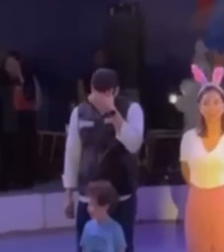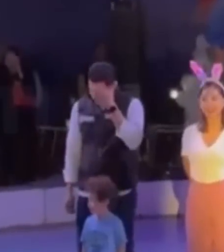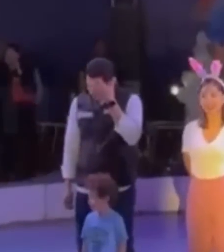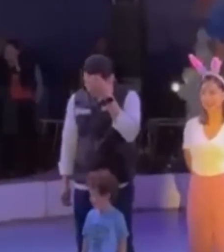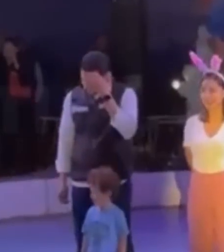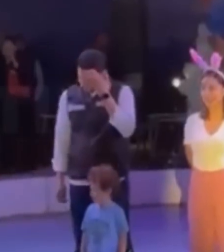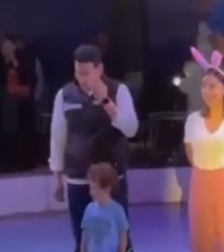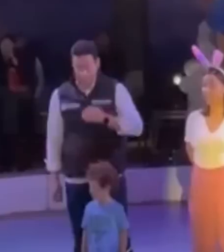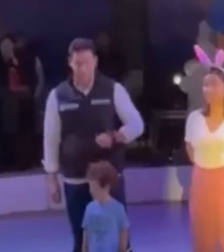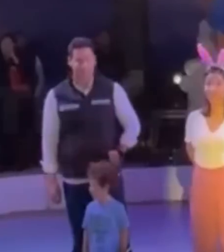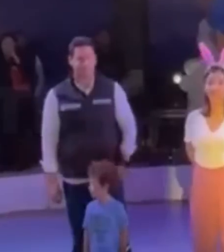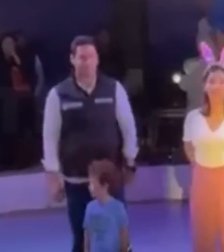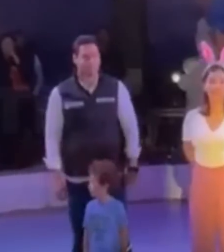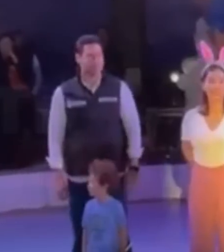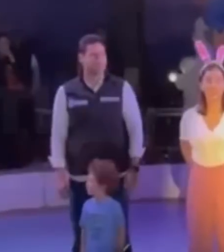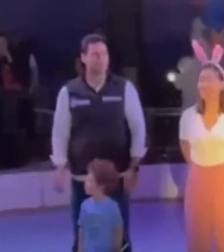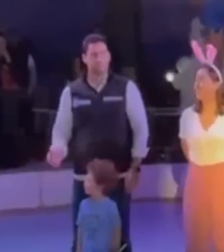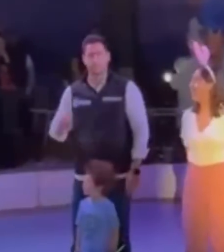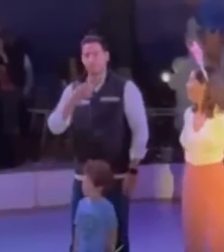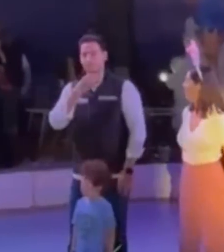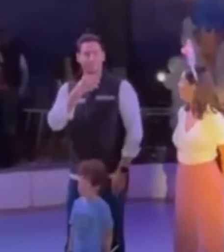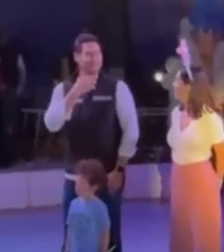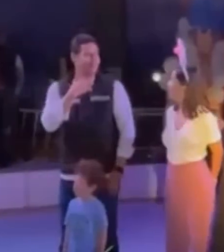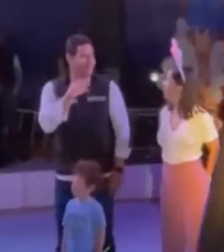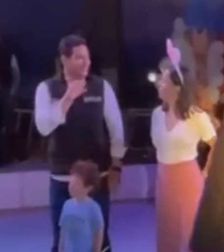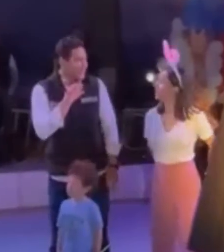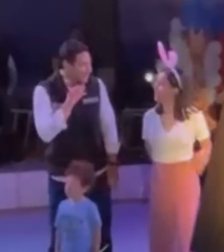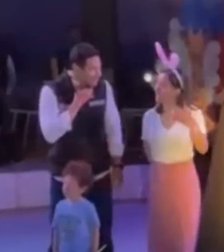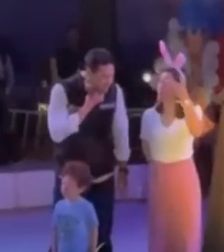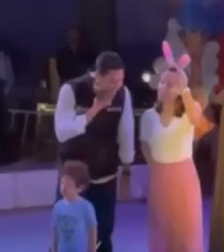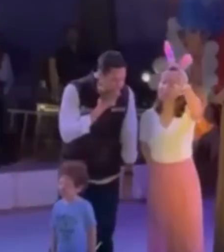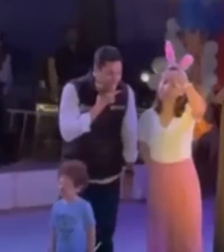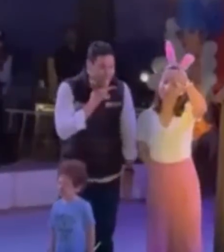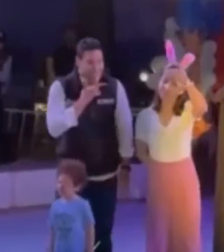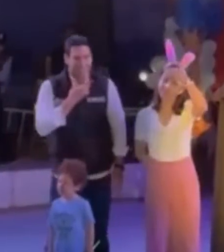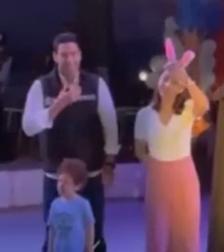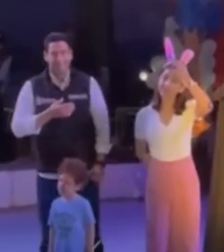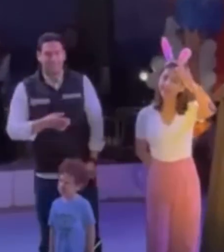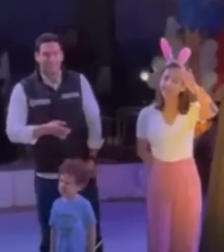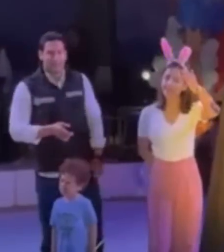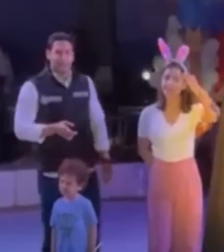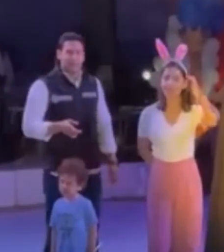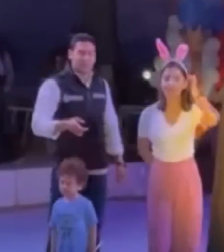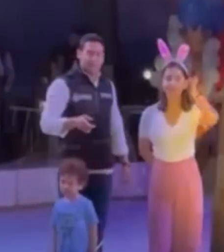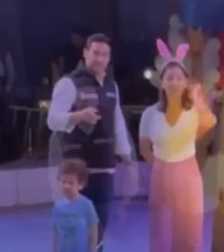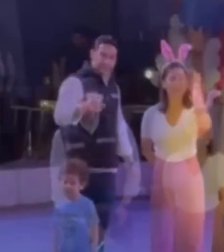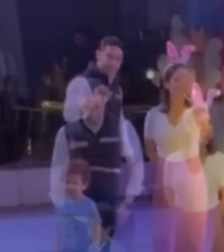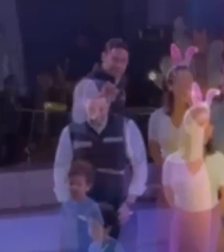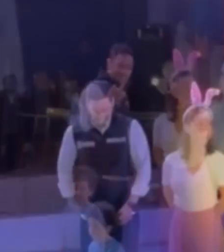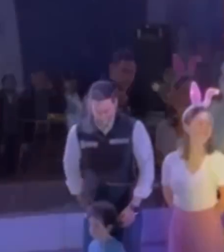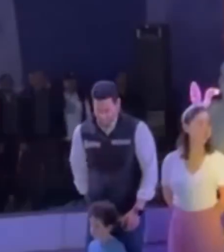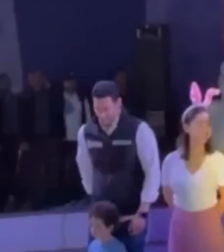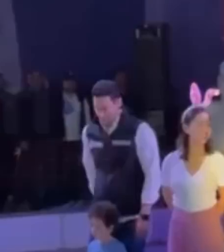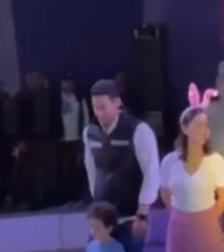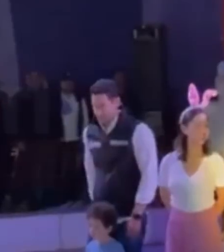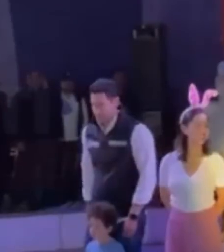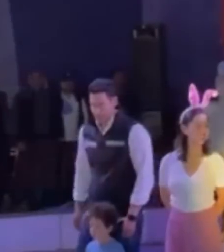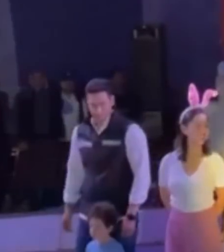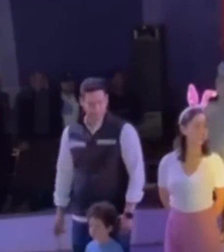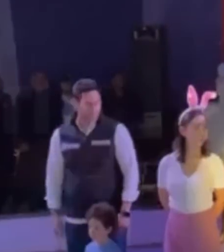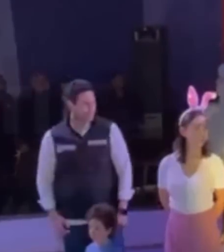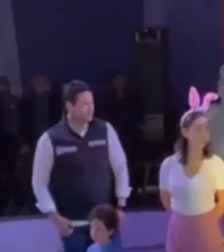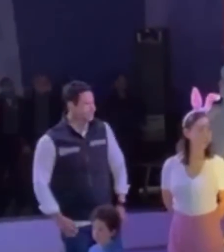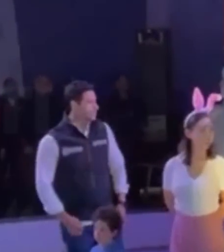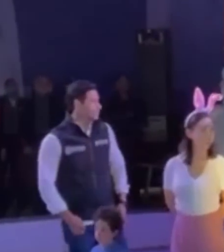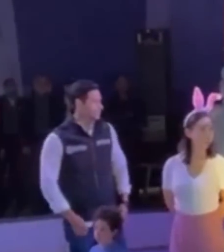sueños. Entonces, van a cerrar sus ojos y van a pedir un deseo. Vaya pasando el